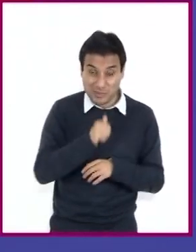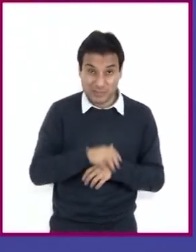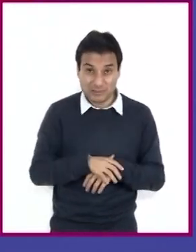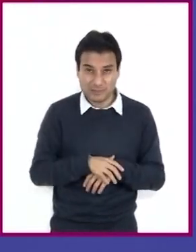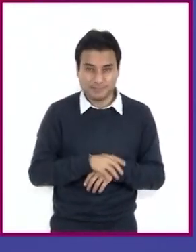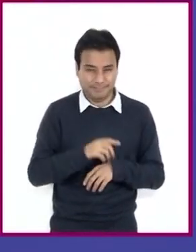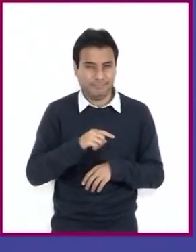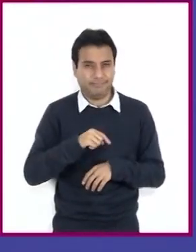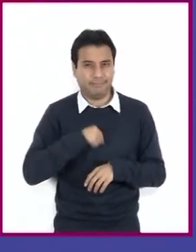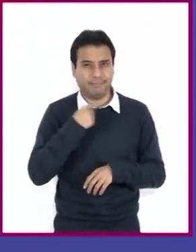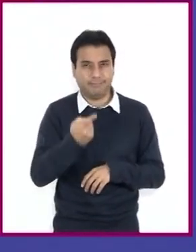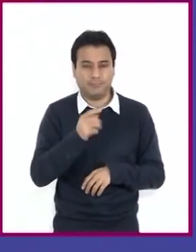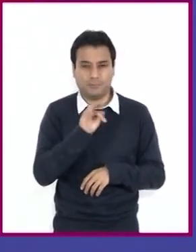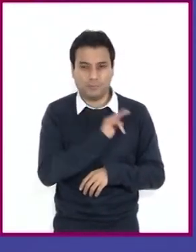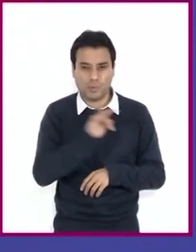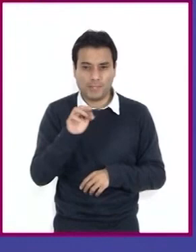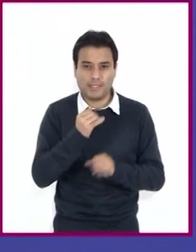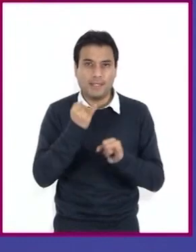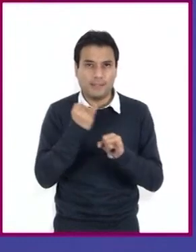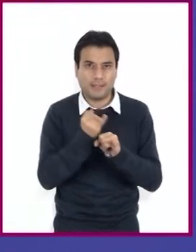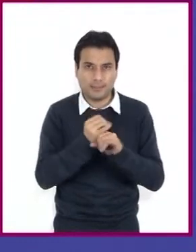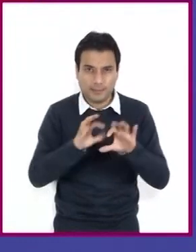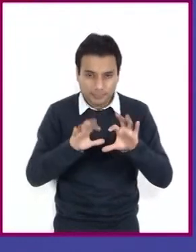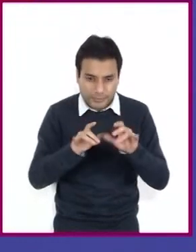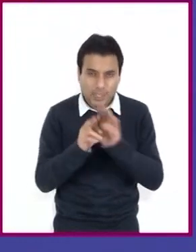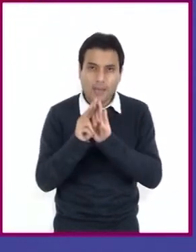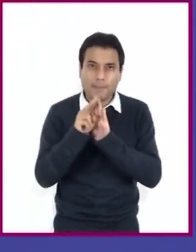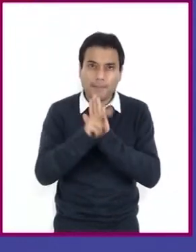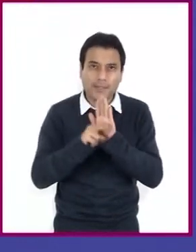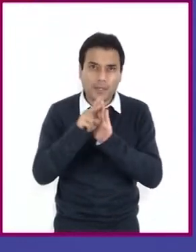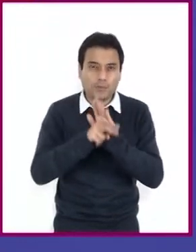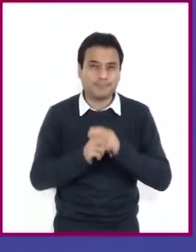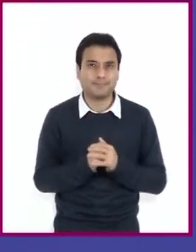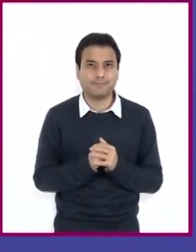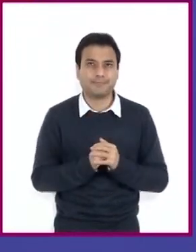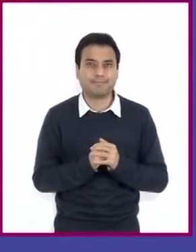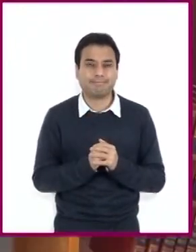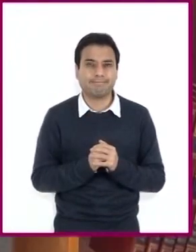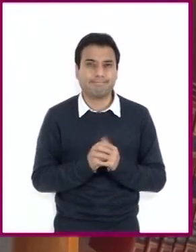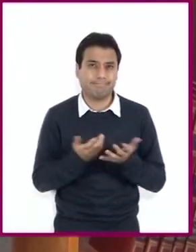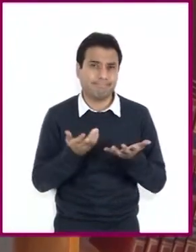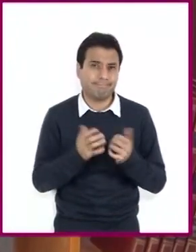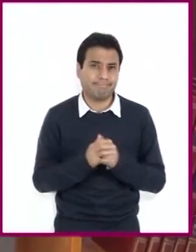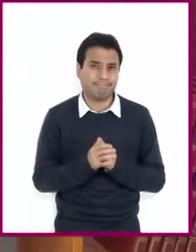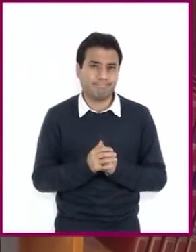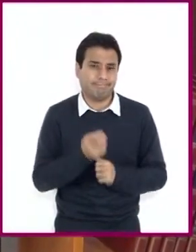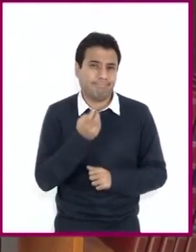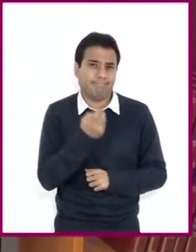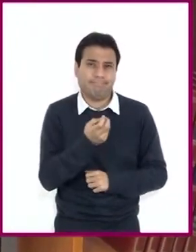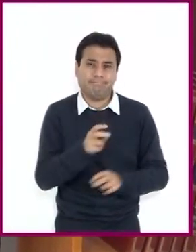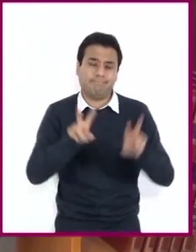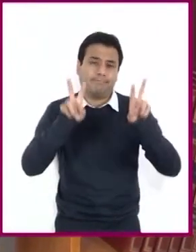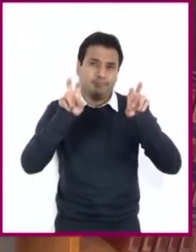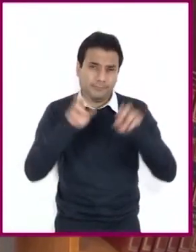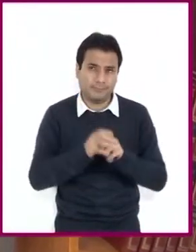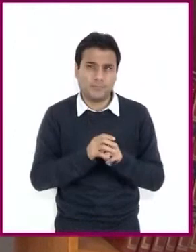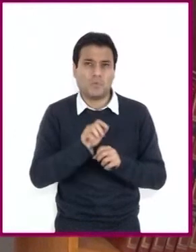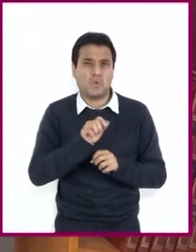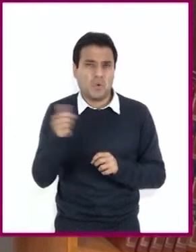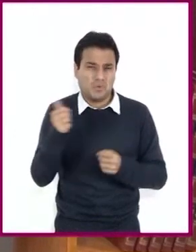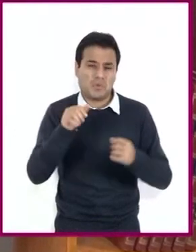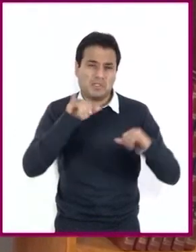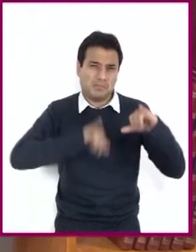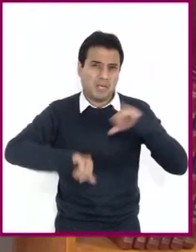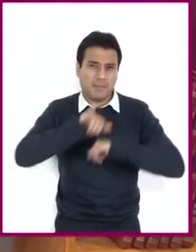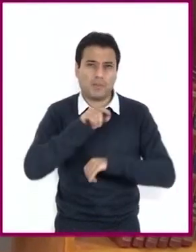les proponemos que busquen en internet algún video donde realicen este o cualquier otro experimento e intenten